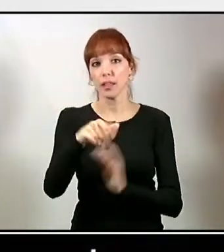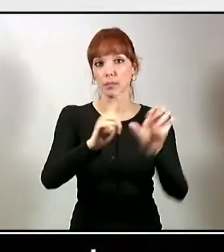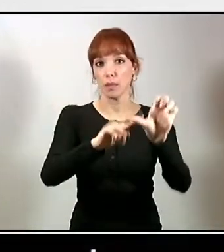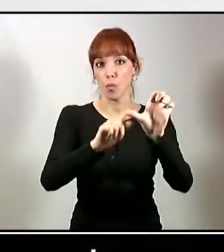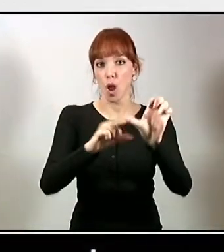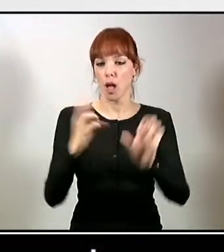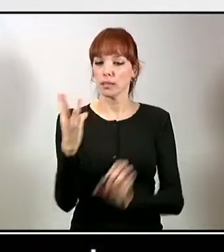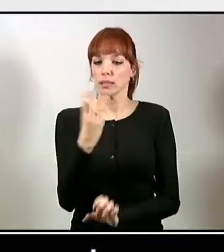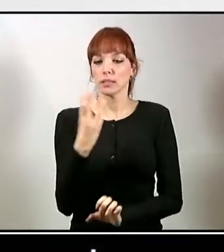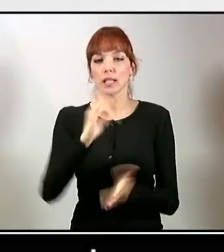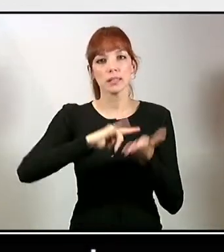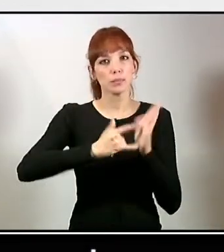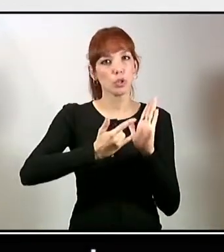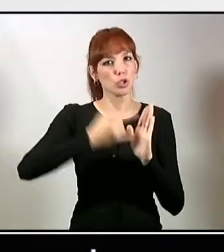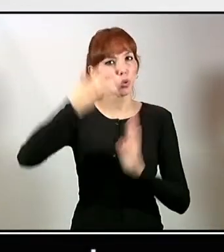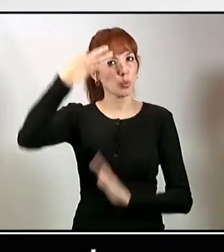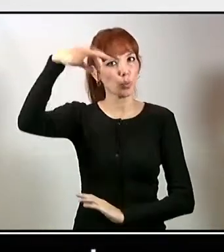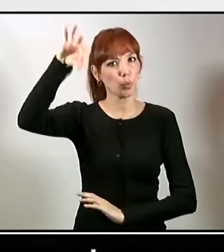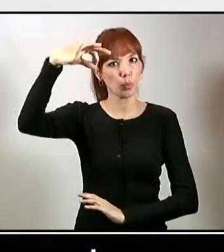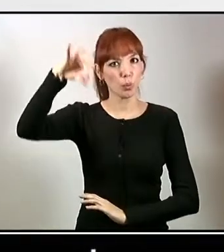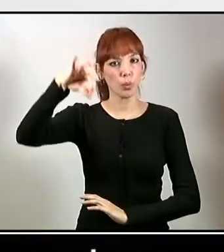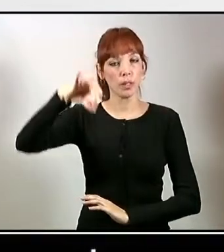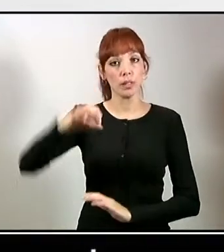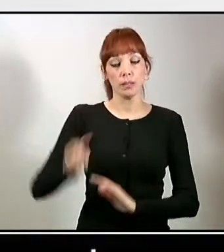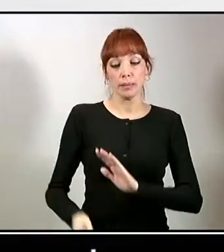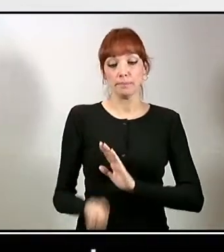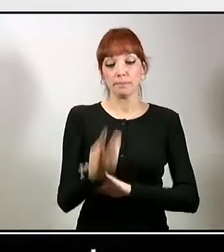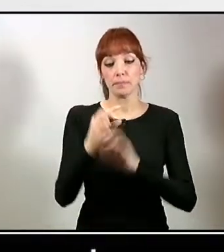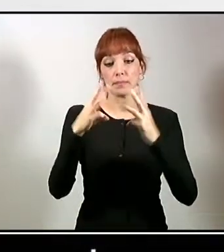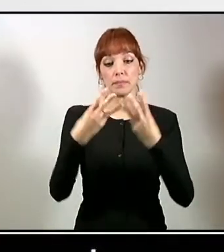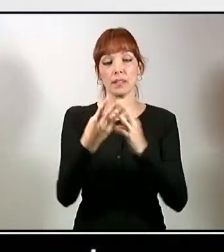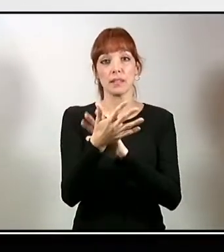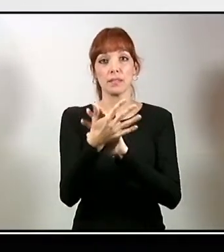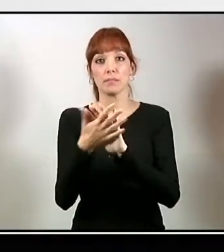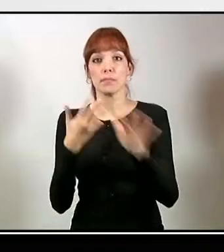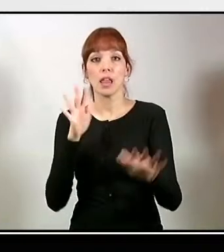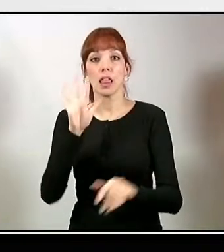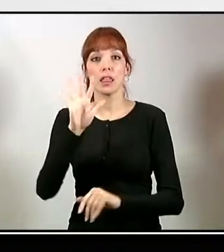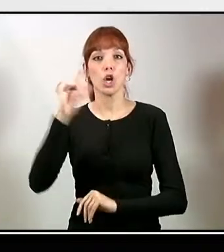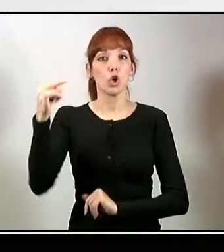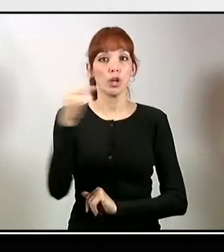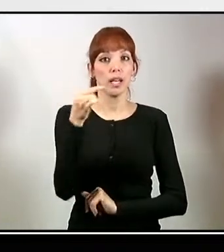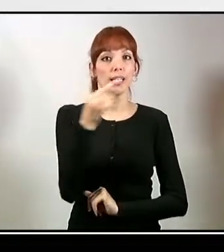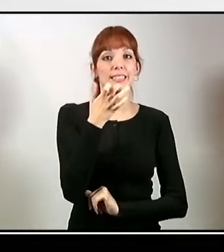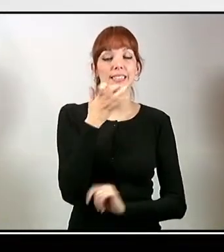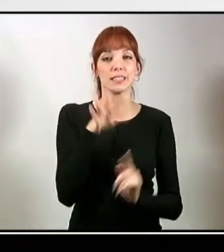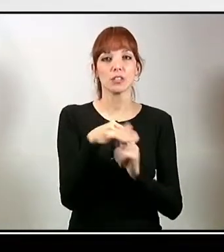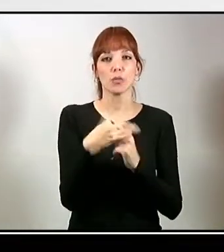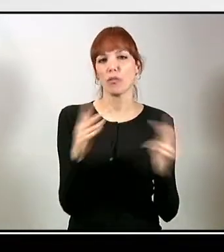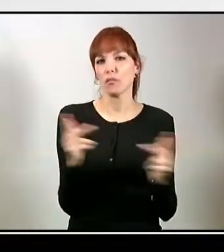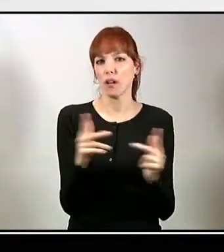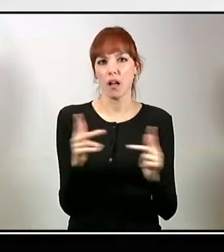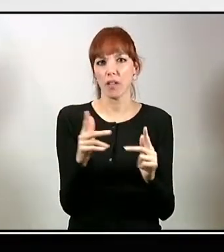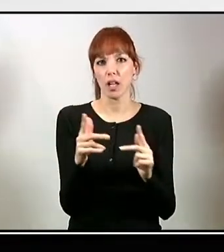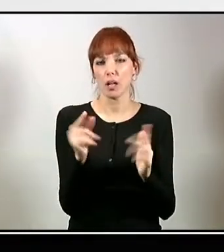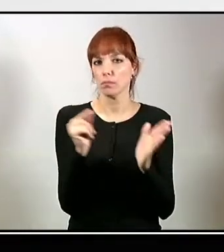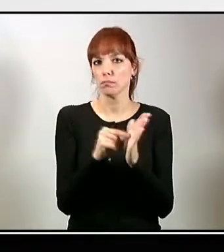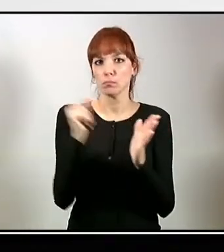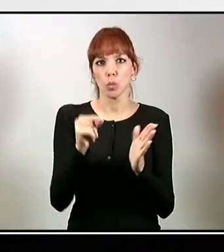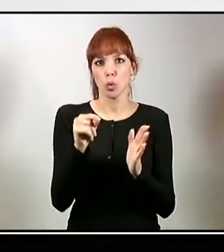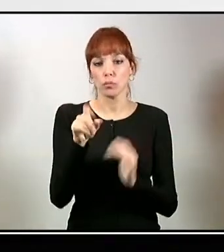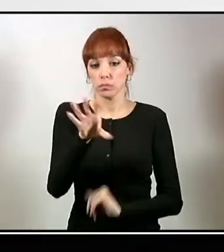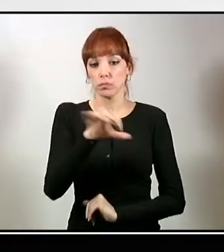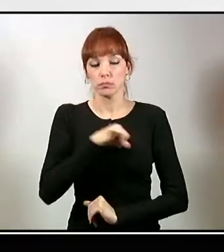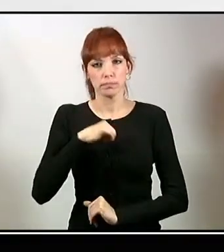innovadores, aplicaciones del 5G para situaciones de emergencia y que la Comunidad Autónoma de Extremadura ha